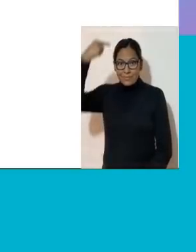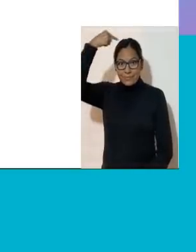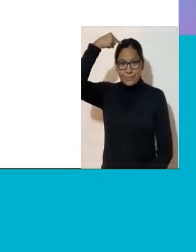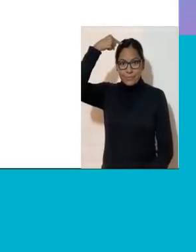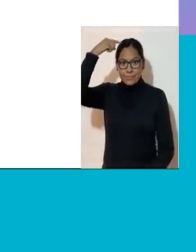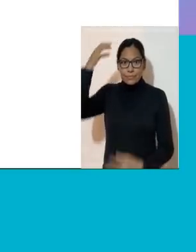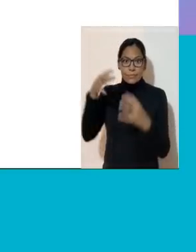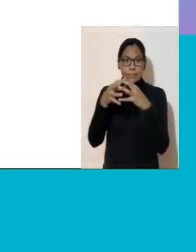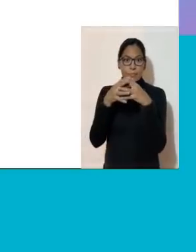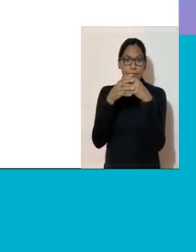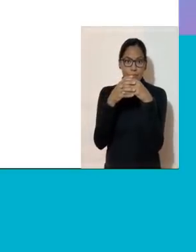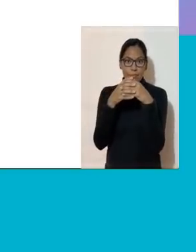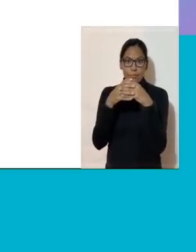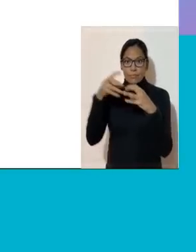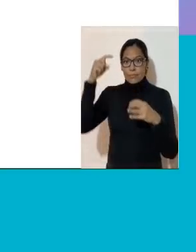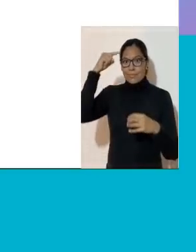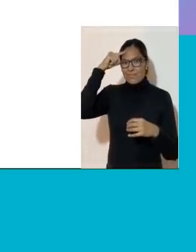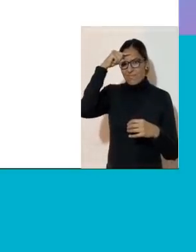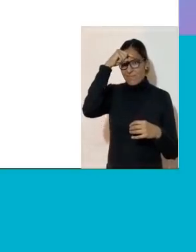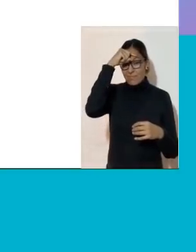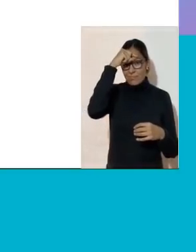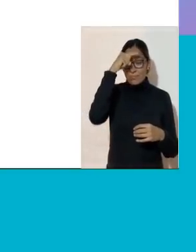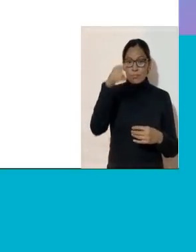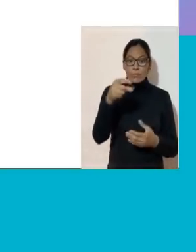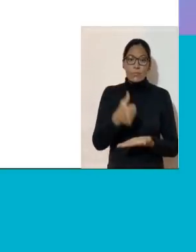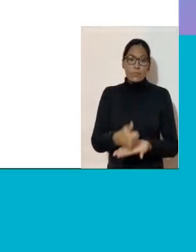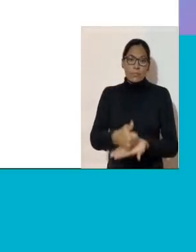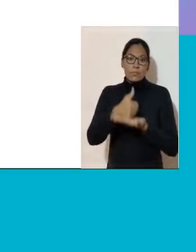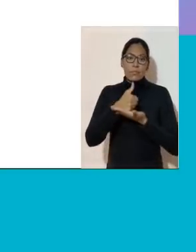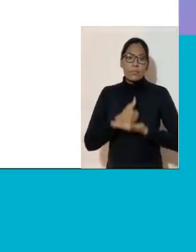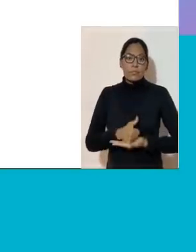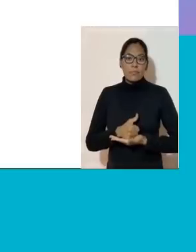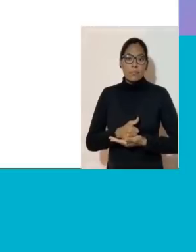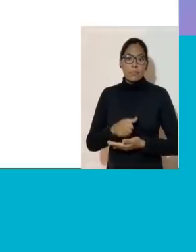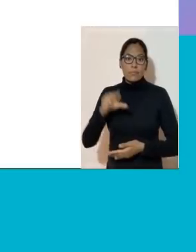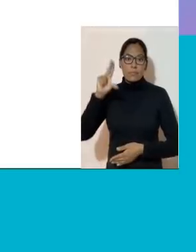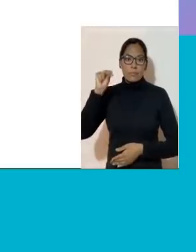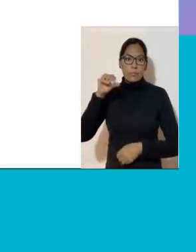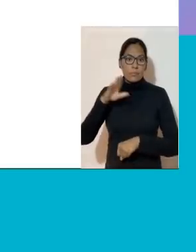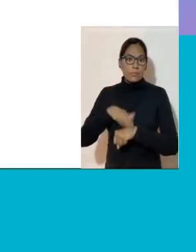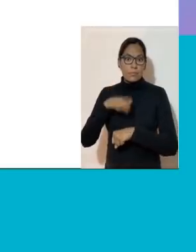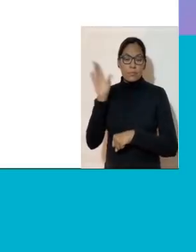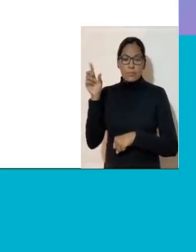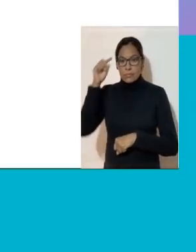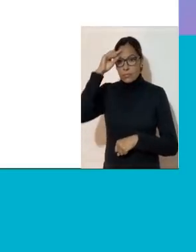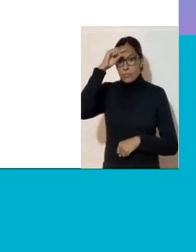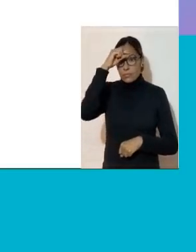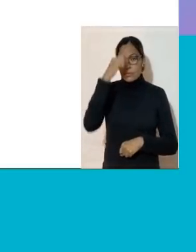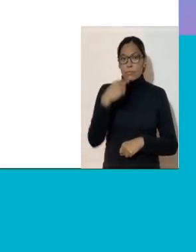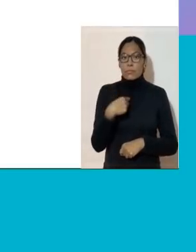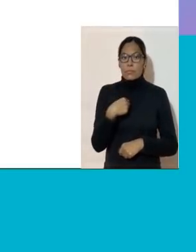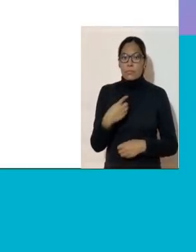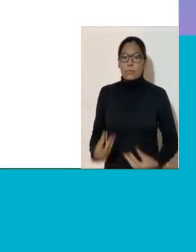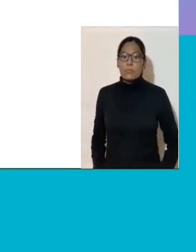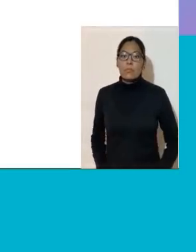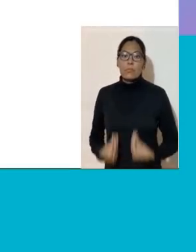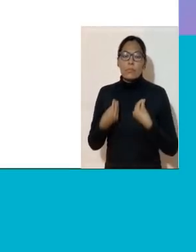Si mi cerebro es complejo, mi vida lo es más